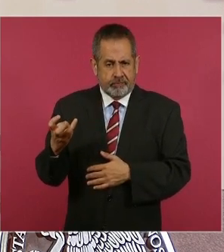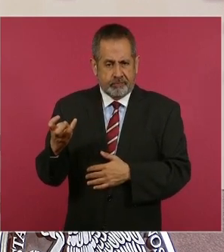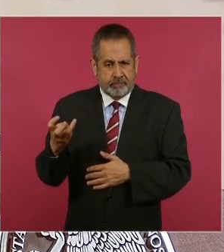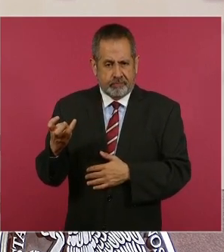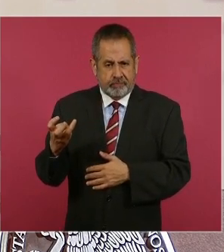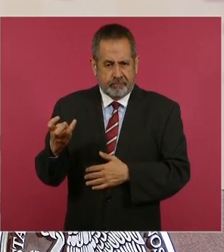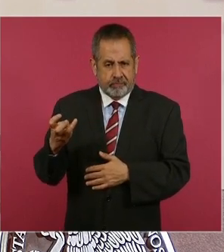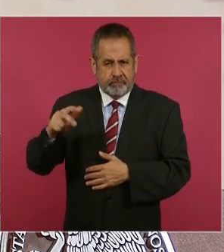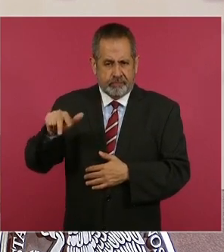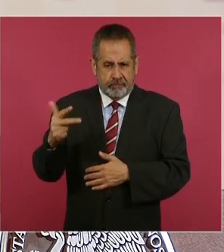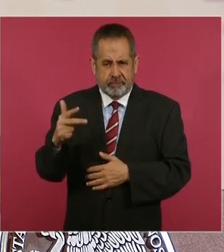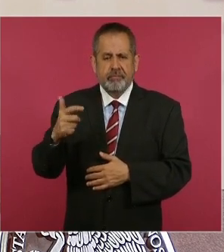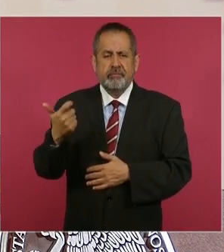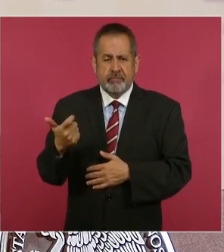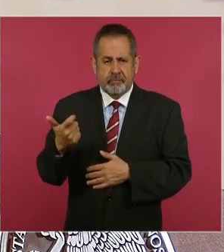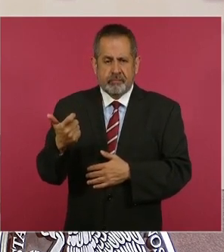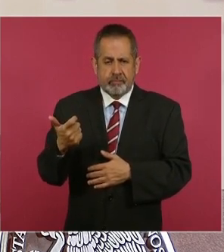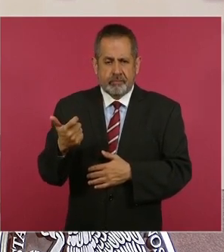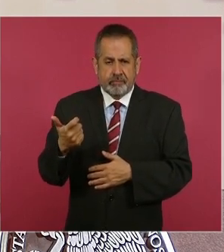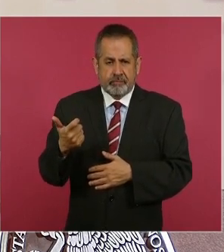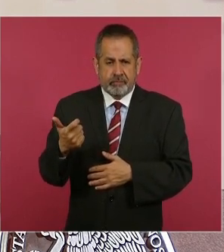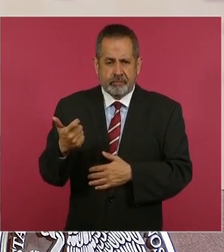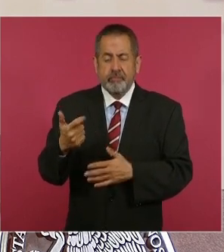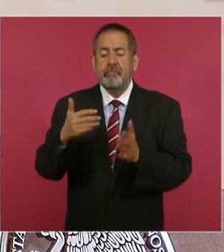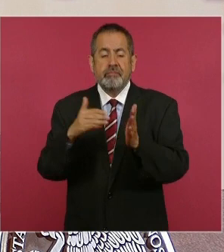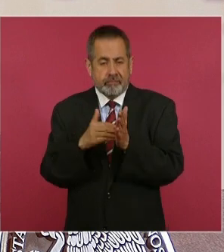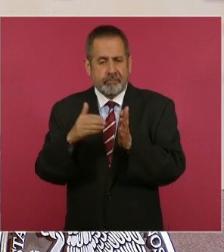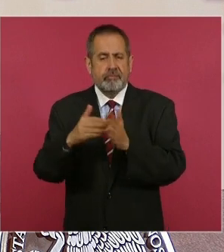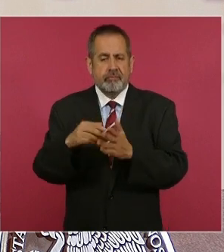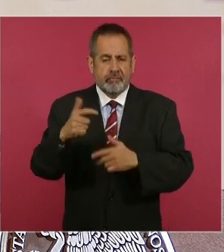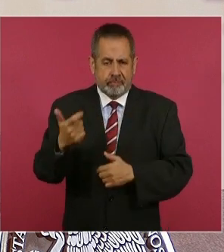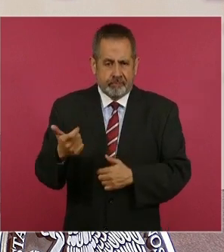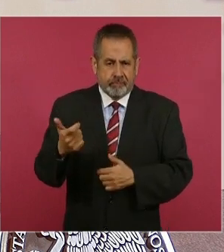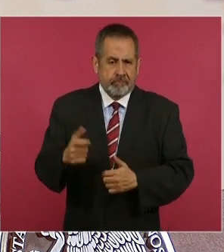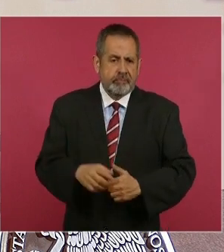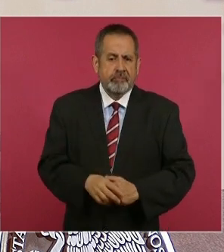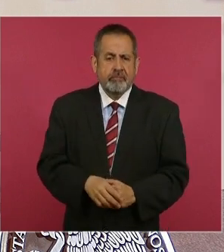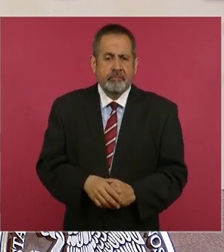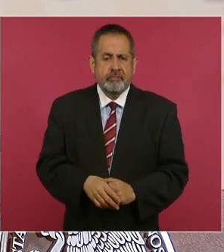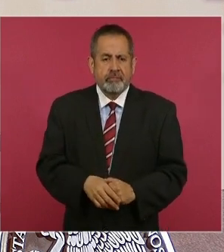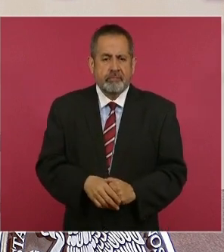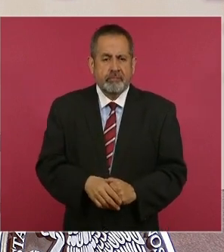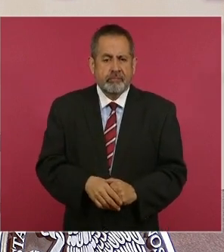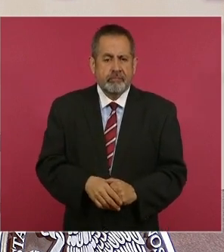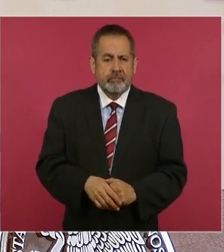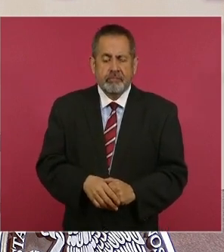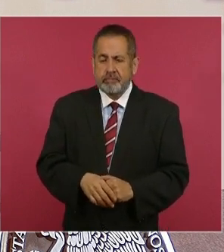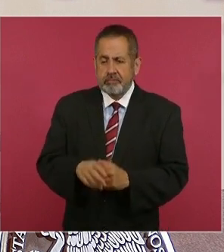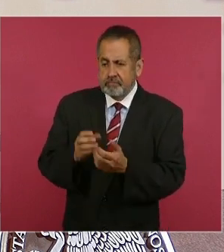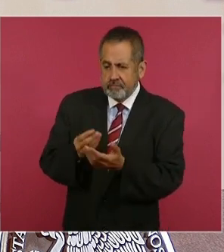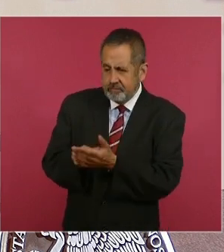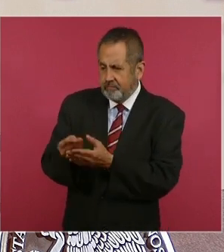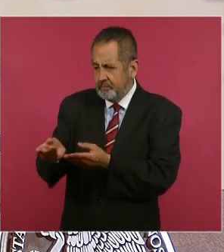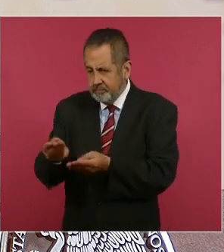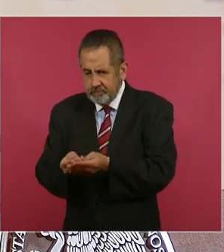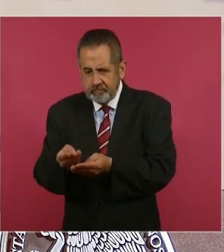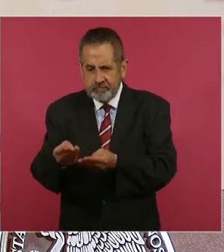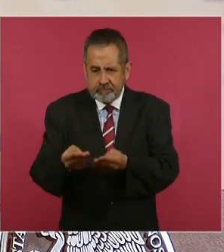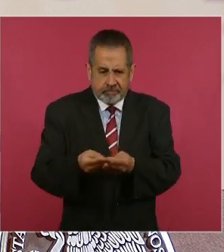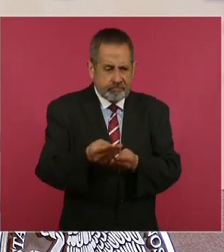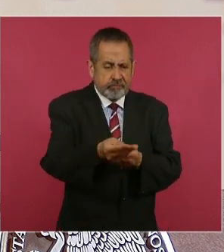61300 313 millones de pesos y se distribuye